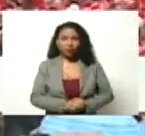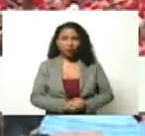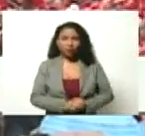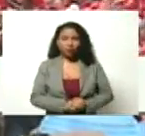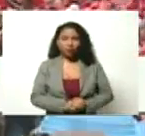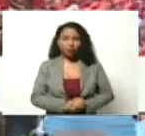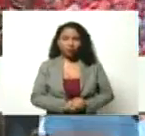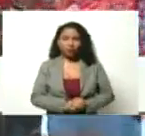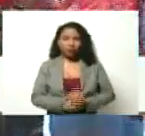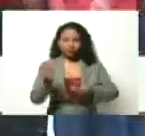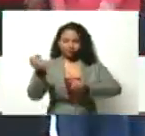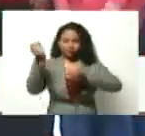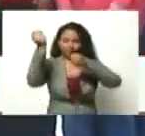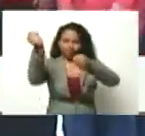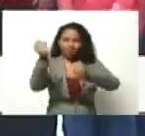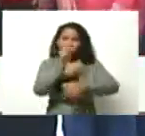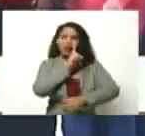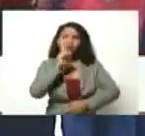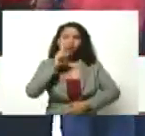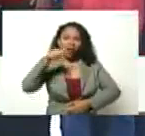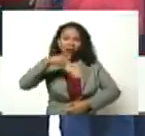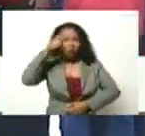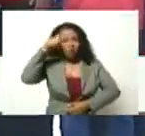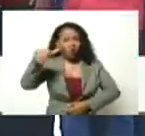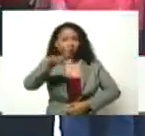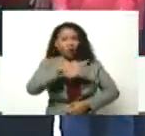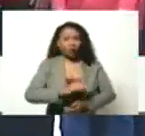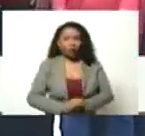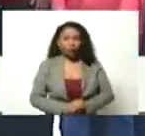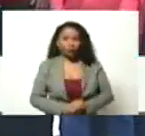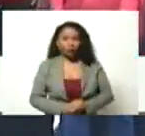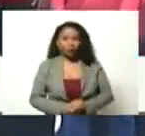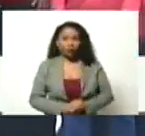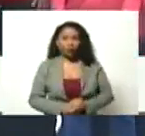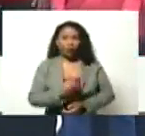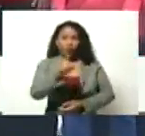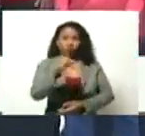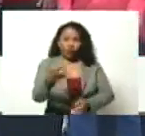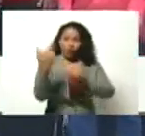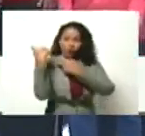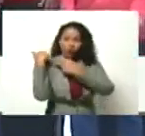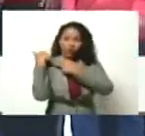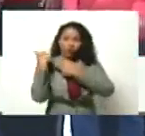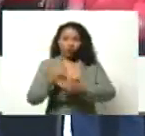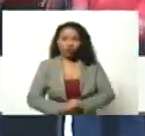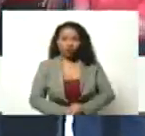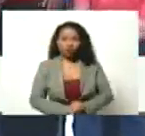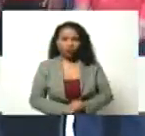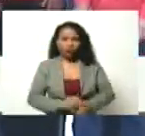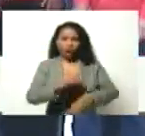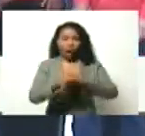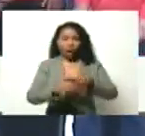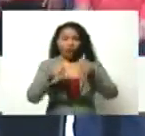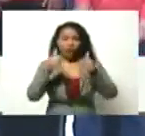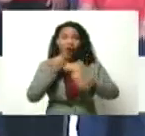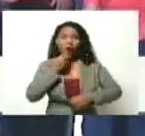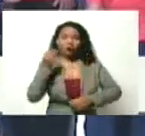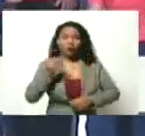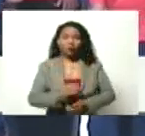entonces pues en nombre de este pueblo le toca esta responsabilidad asumelo bien jovencita